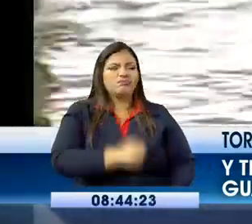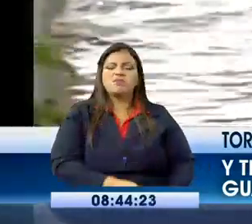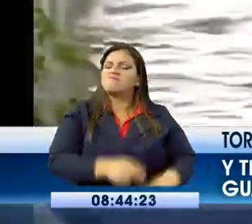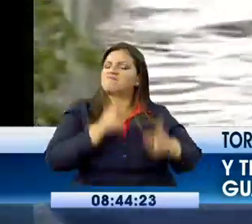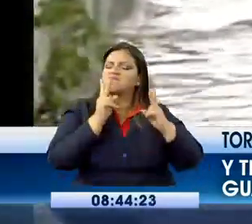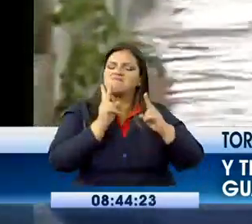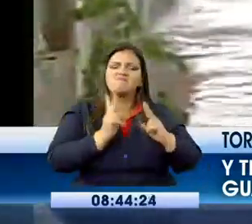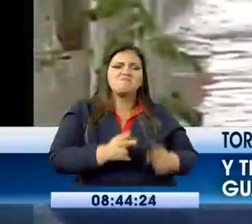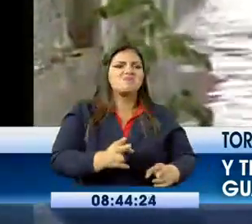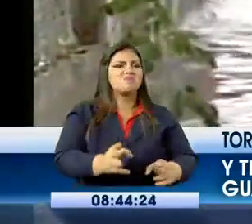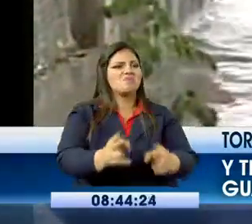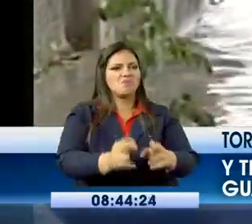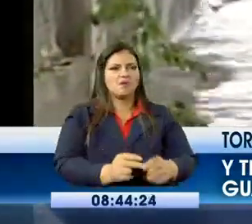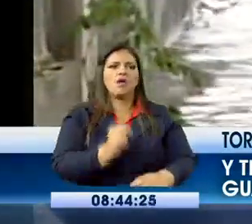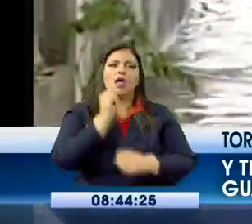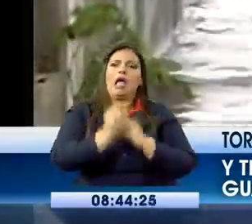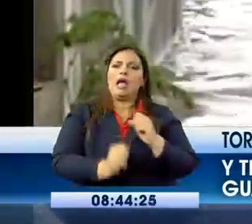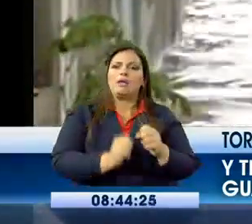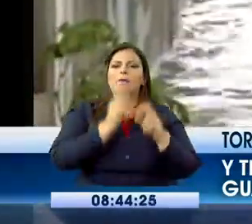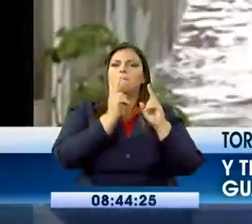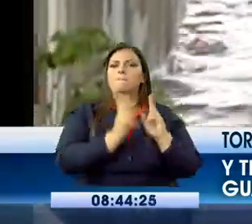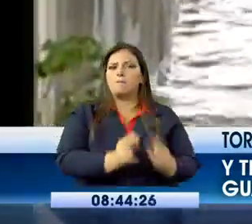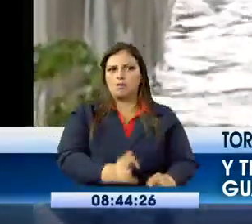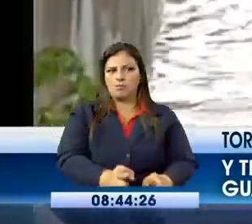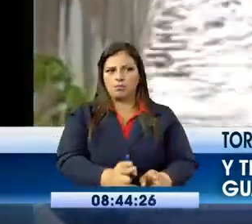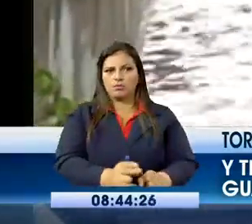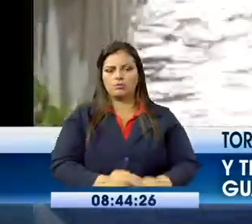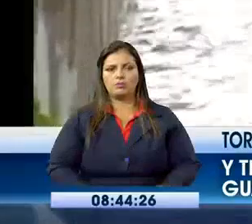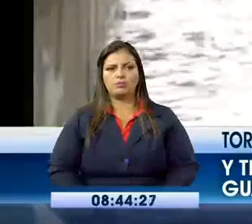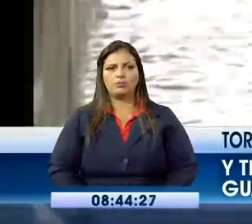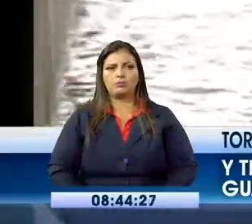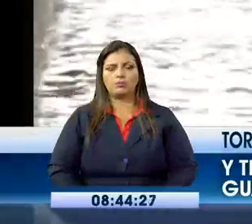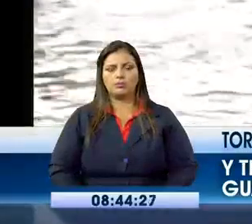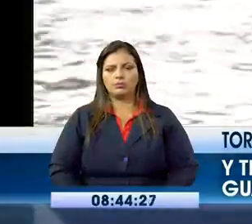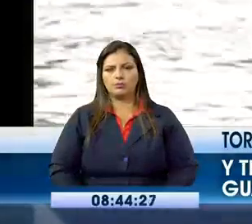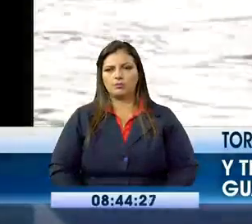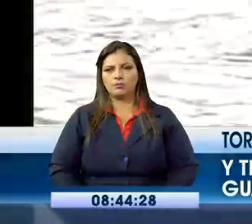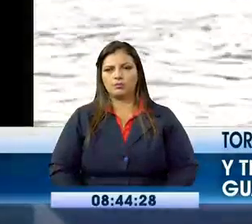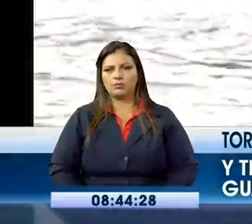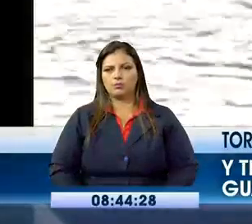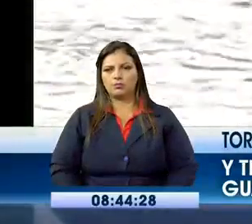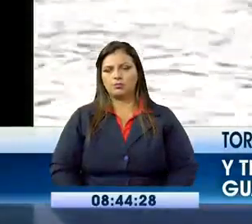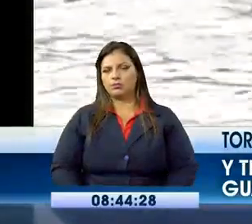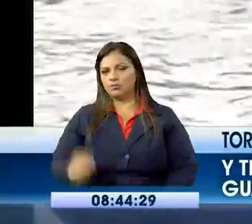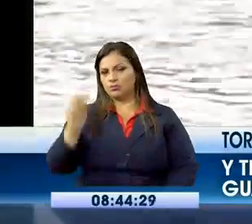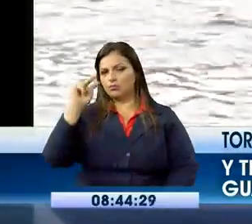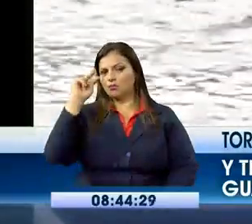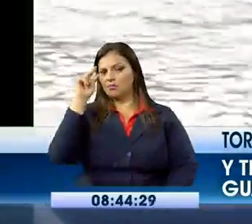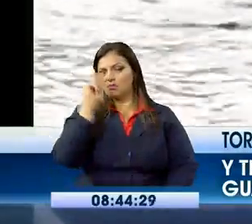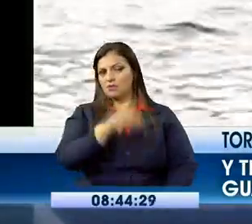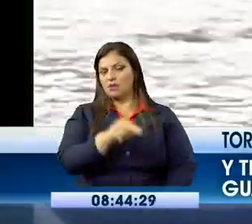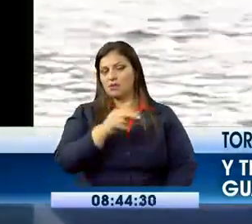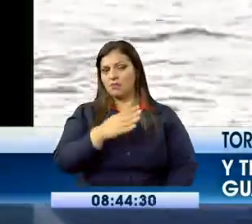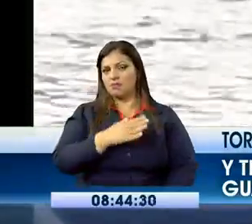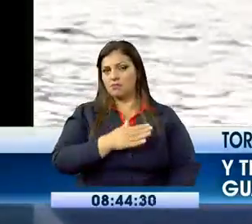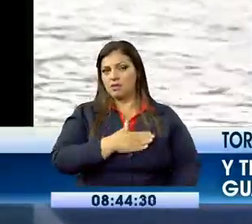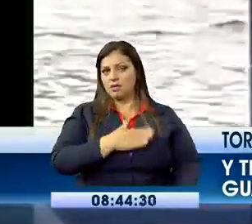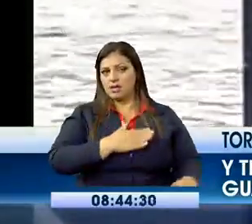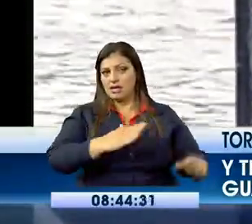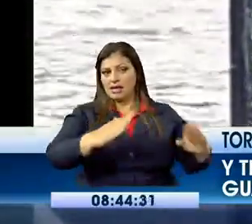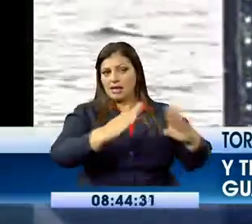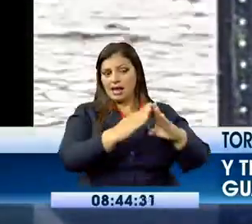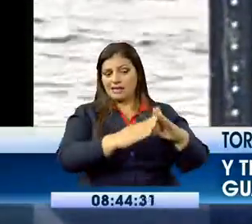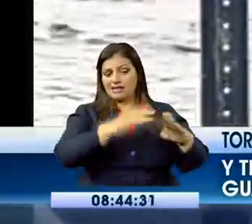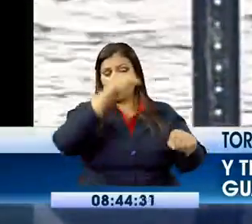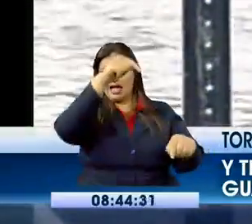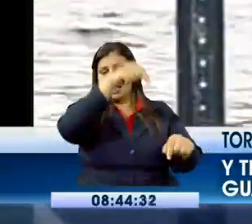pase estas cosas. Todos los años pasa esto. Abajo, mire, se me ha mojado todos los colchones, los bebés, las mochilas, los cuadernos que